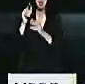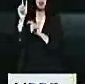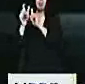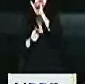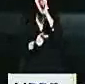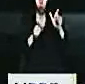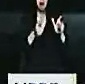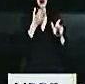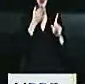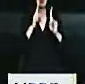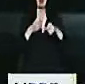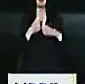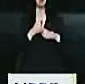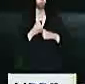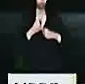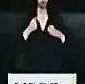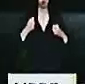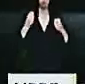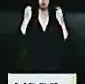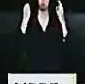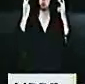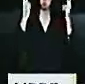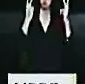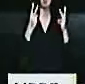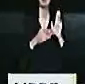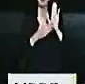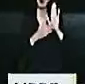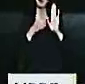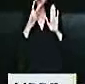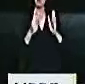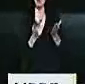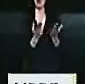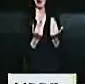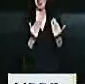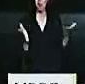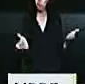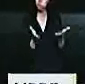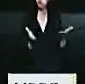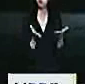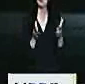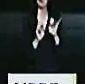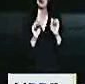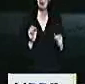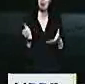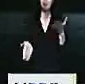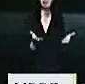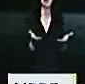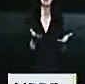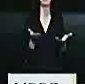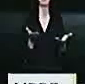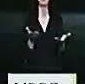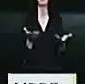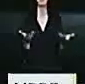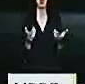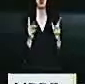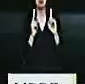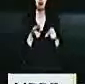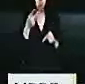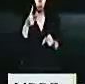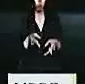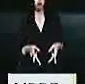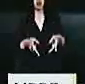que empoderarse en sus necesidades y empujar el sistema, en el sentido de que ejerzan